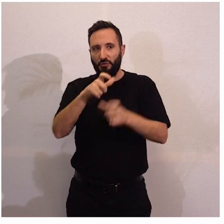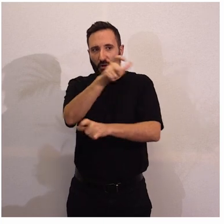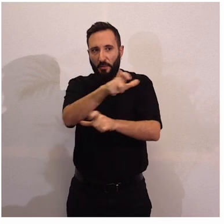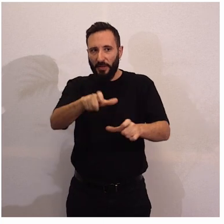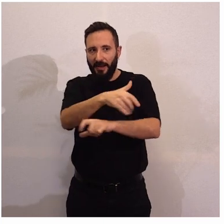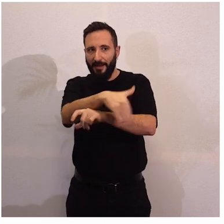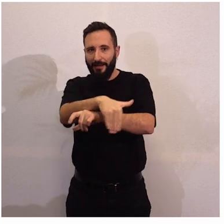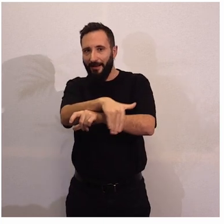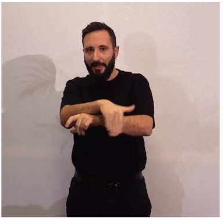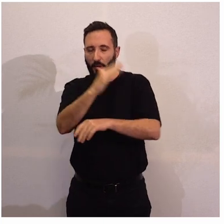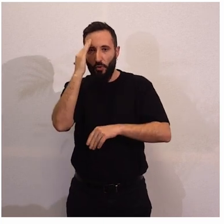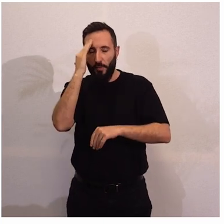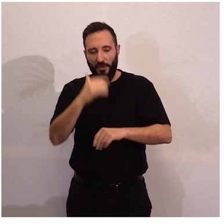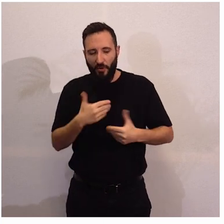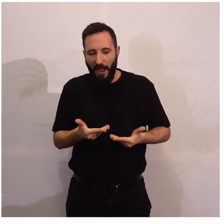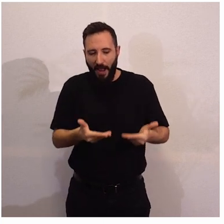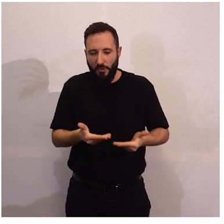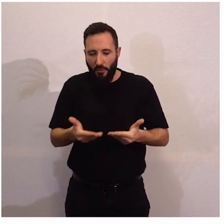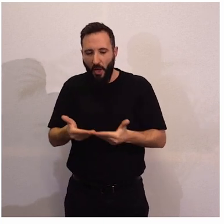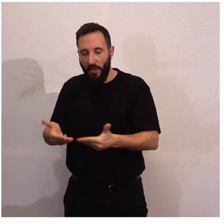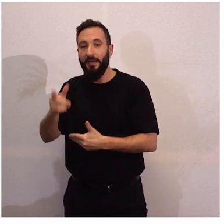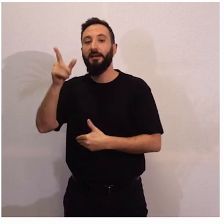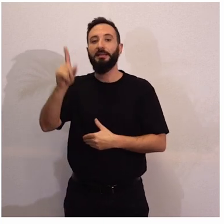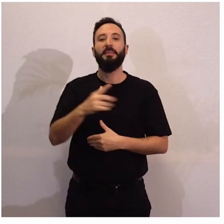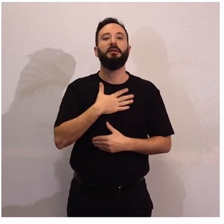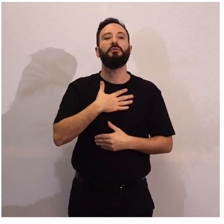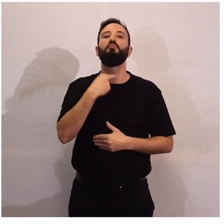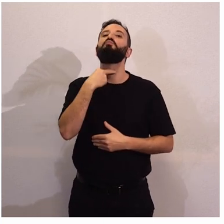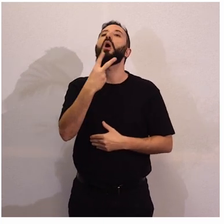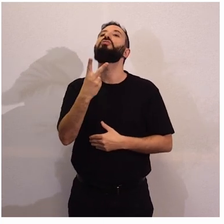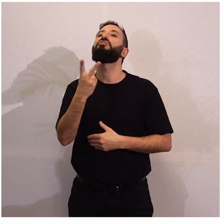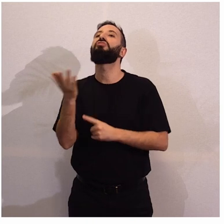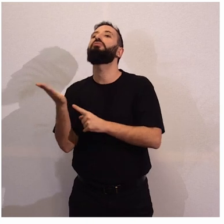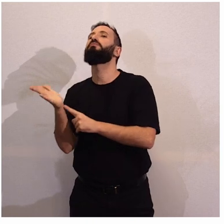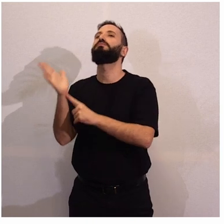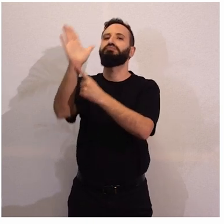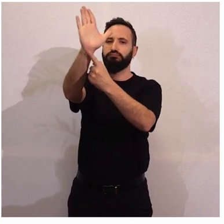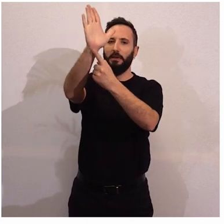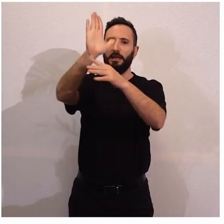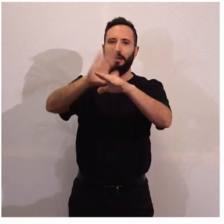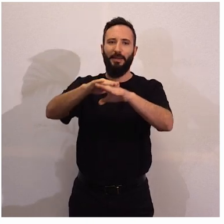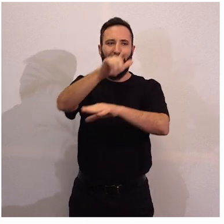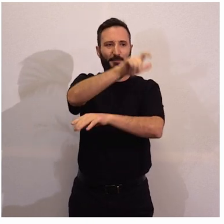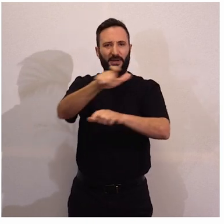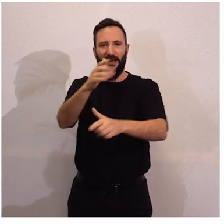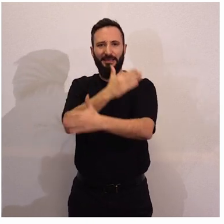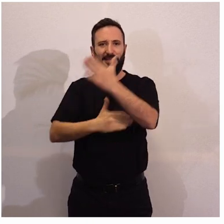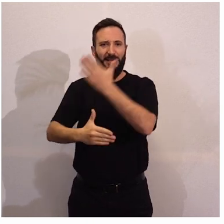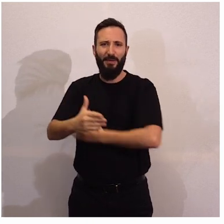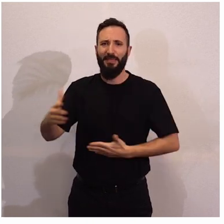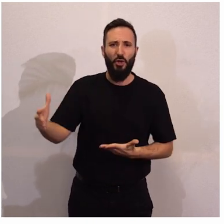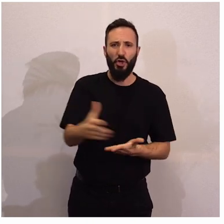hogar, pero también, por ejemplo, puedo alzar la voz para todos los discapacitados